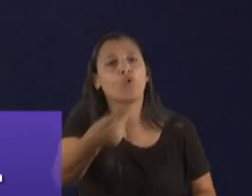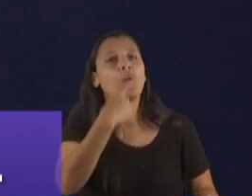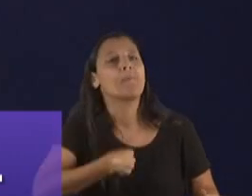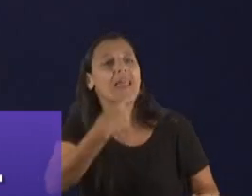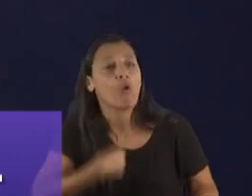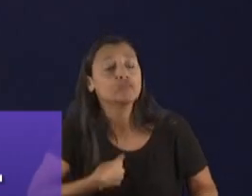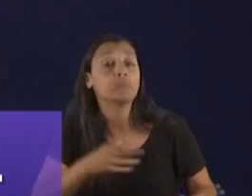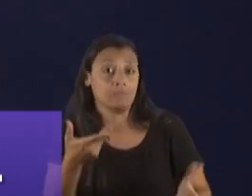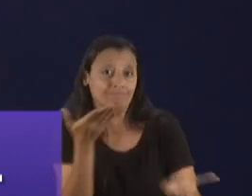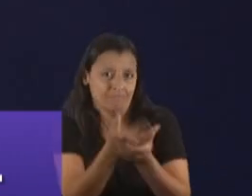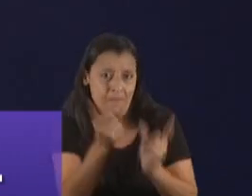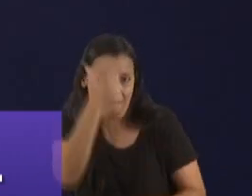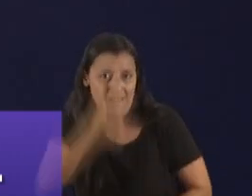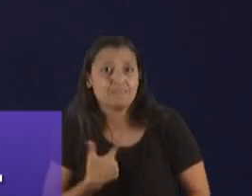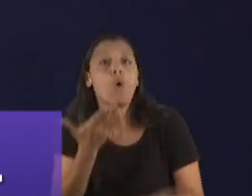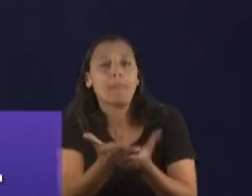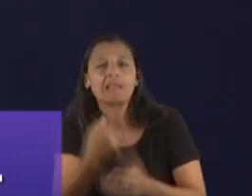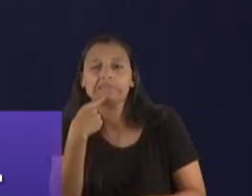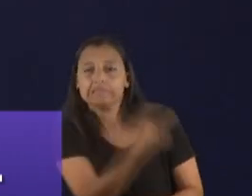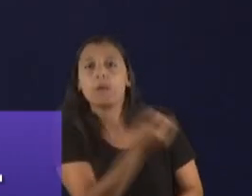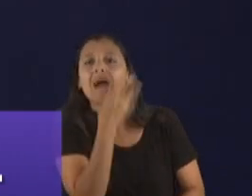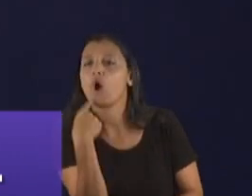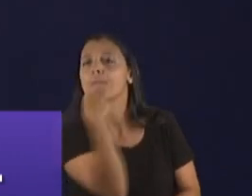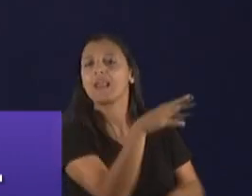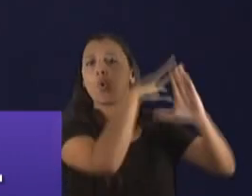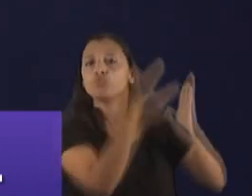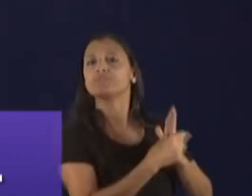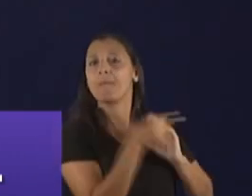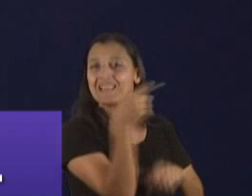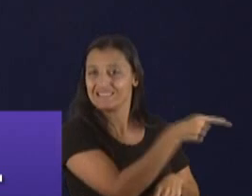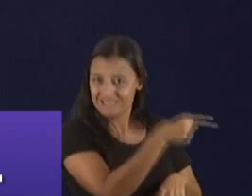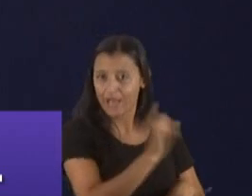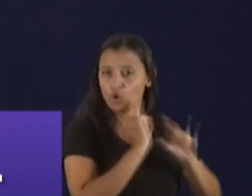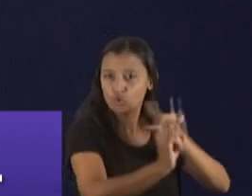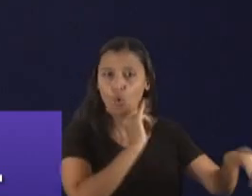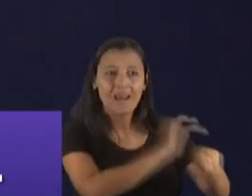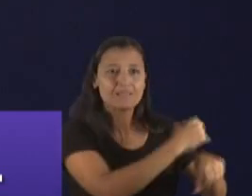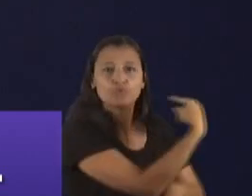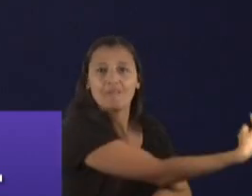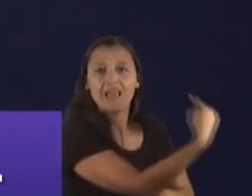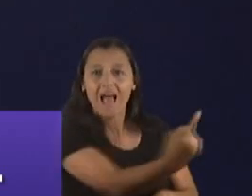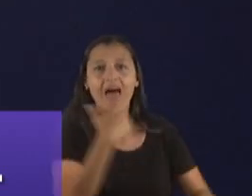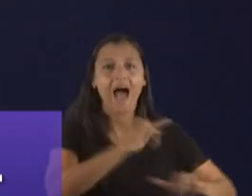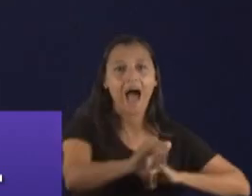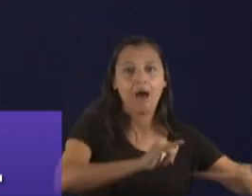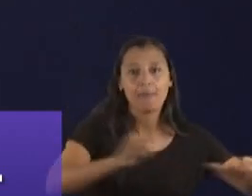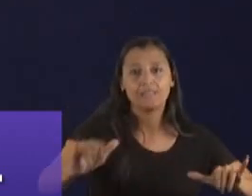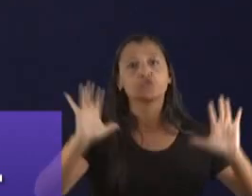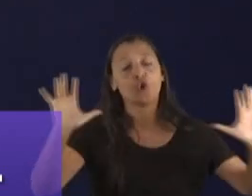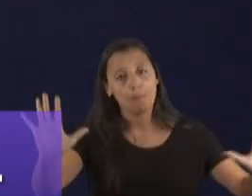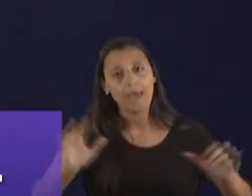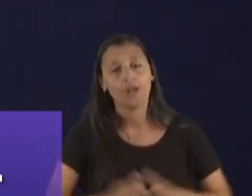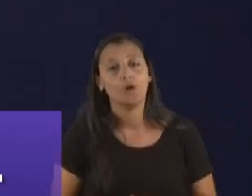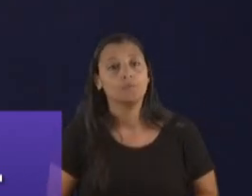les pido que por favor vayan a buscar determinada información a los diferentes ministerios. Así que no veo